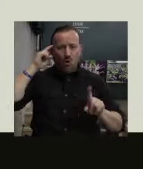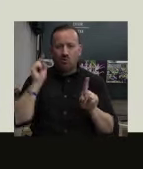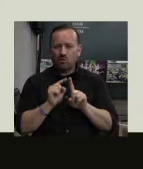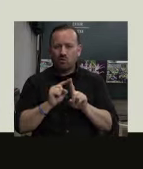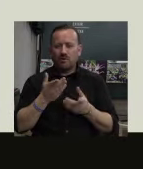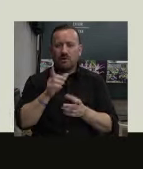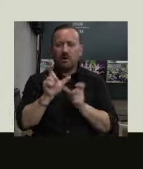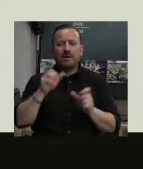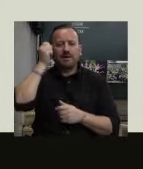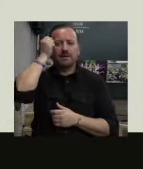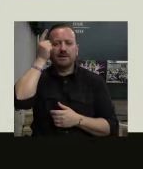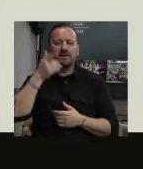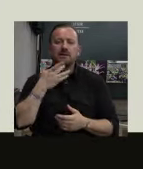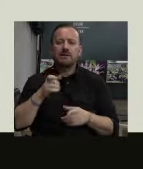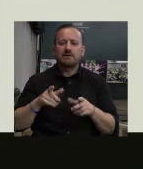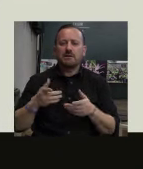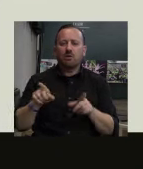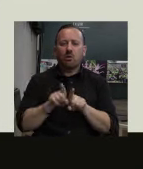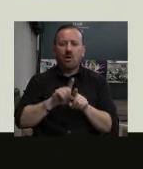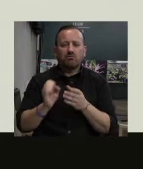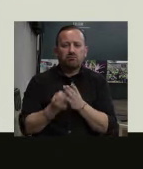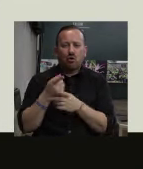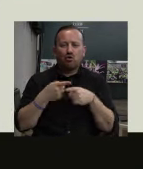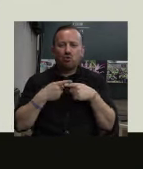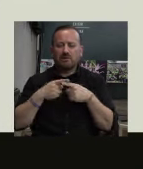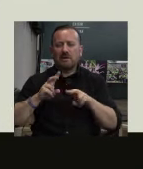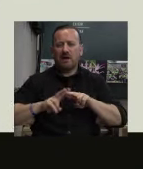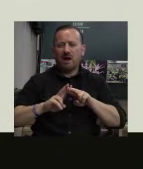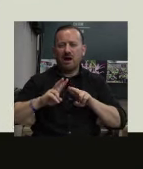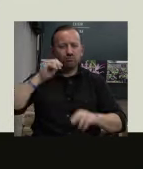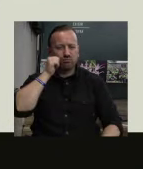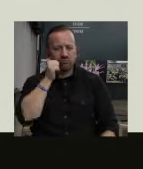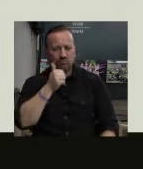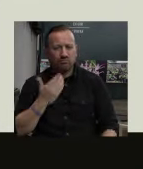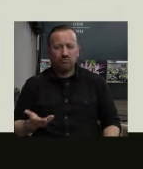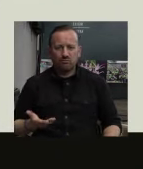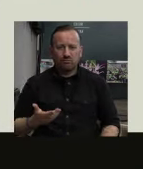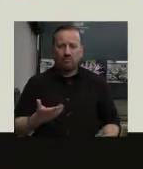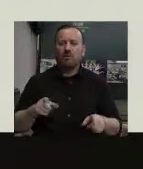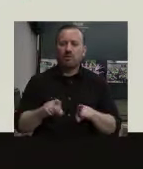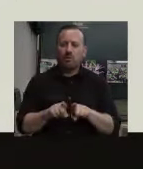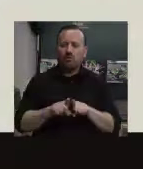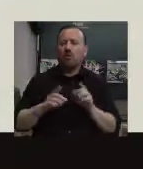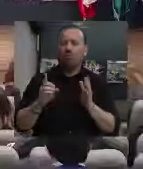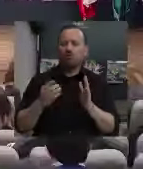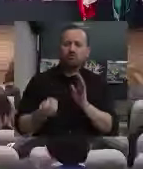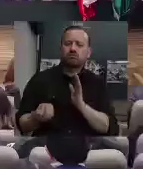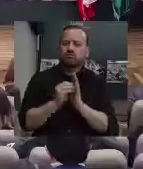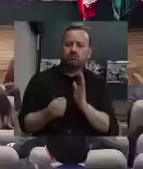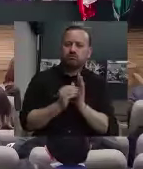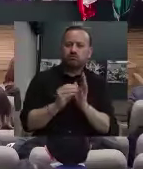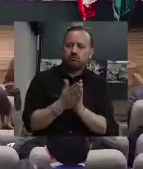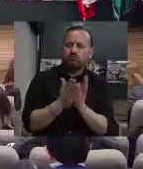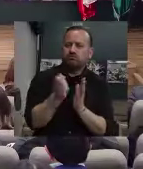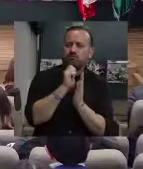para que la gente entendiera que la Innovación Social es lo que hacen cotidianamente documentamos la